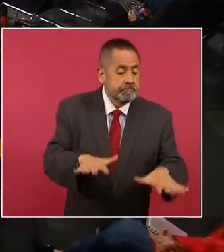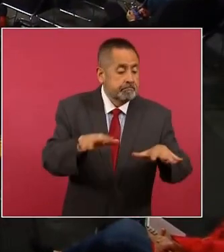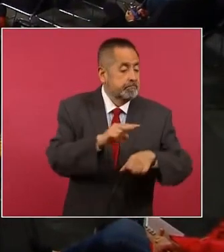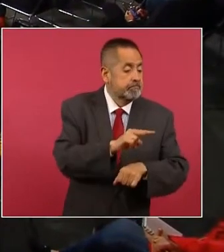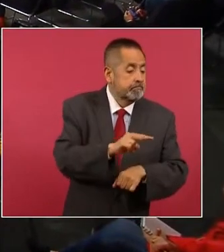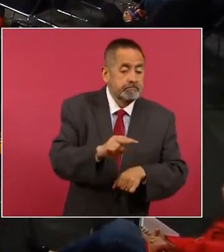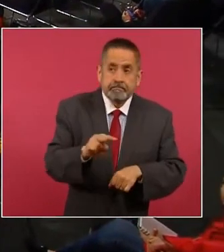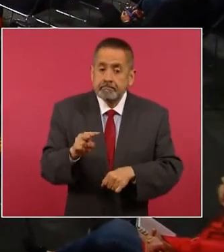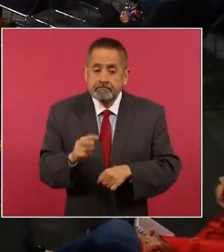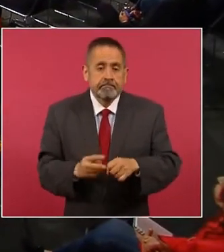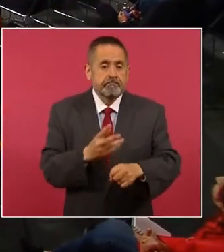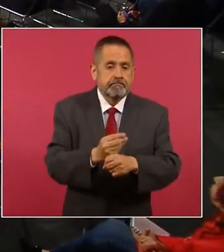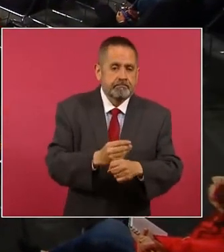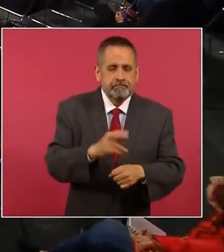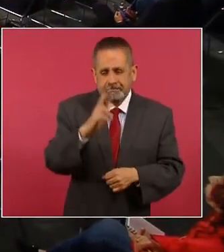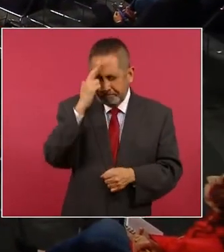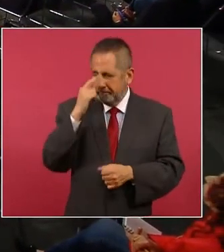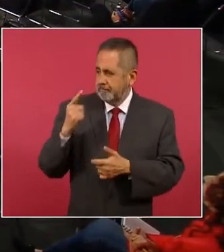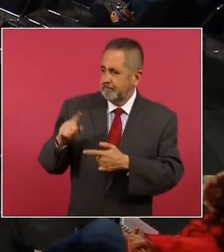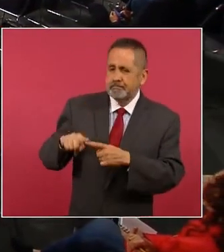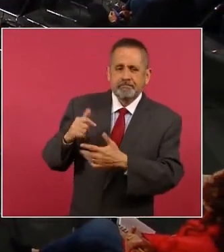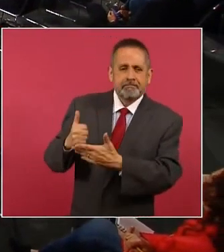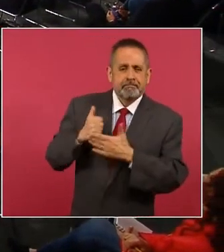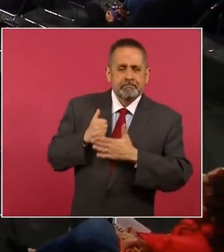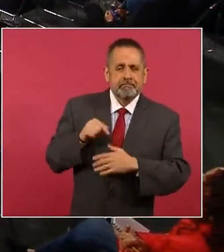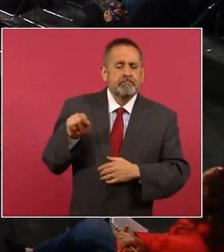Me acuerdo que el que me ayudaba en eso